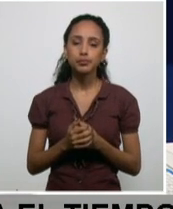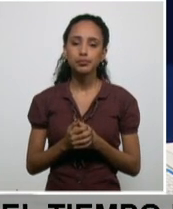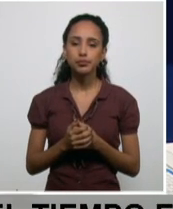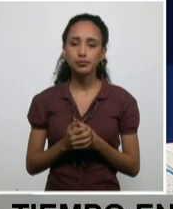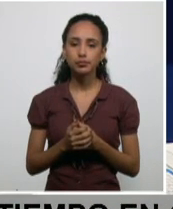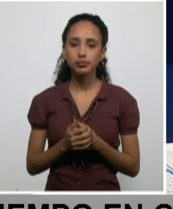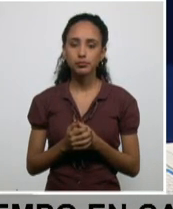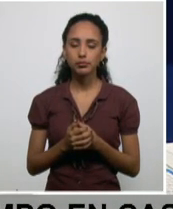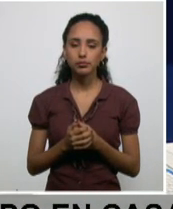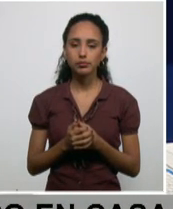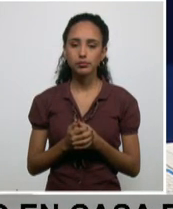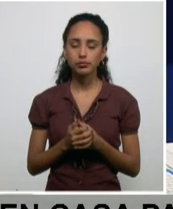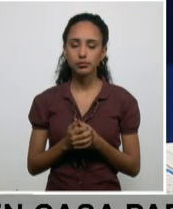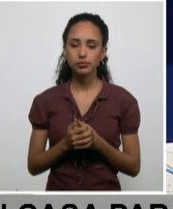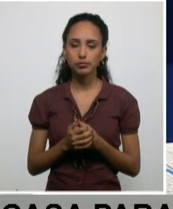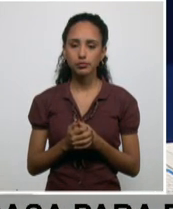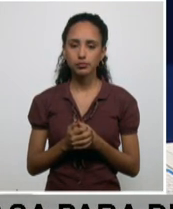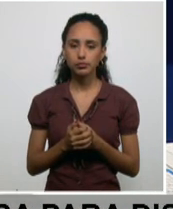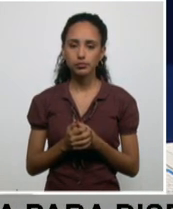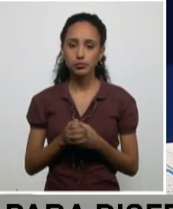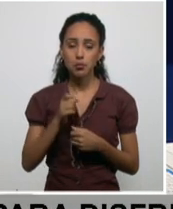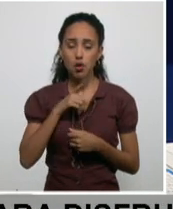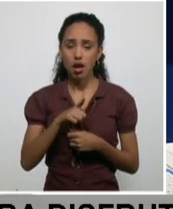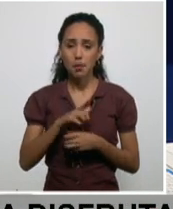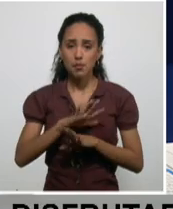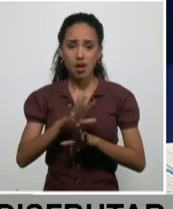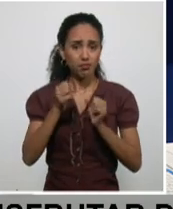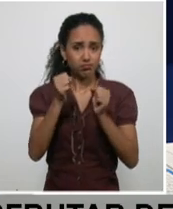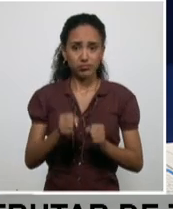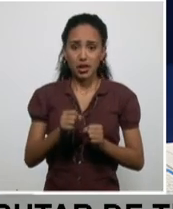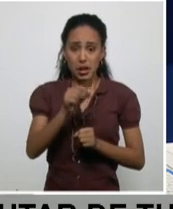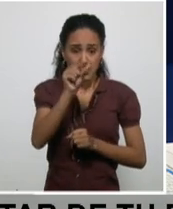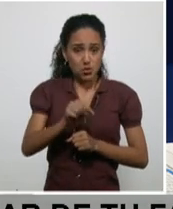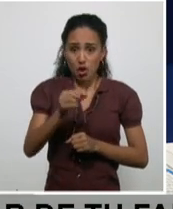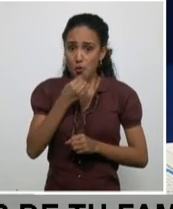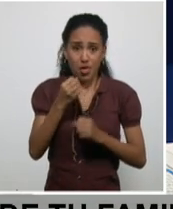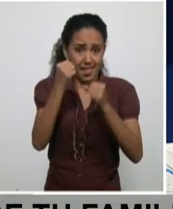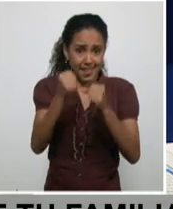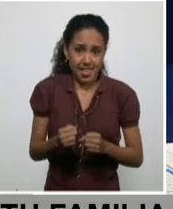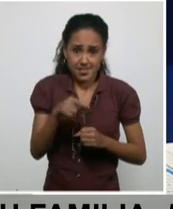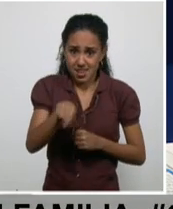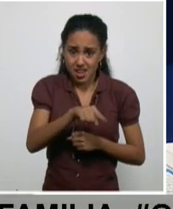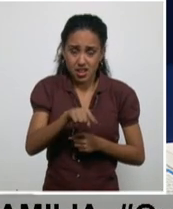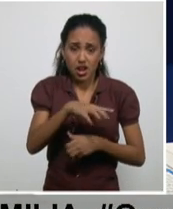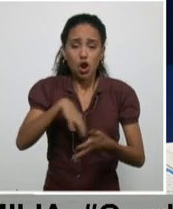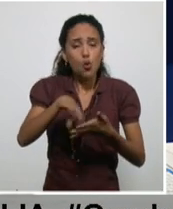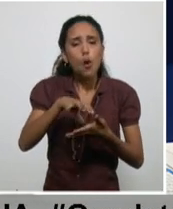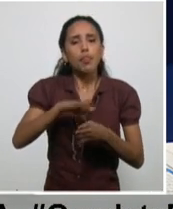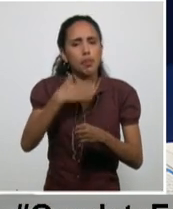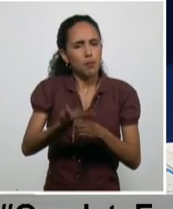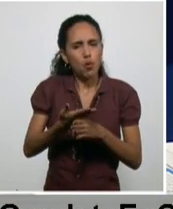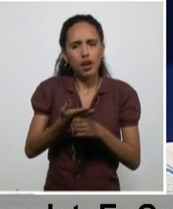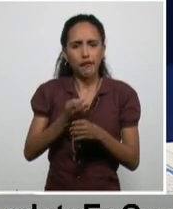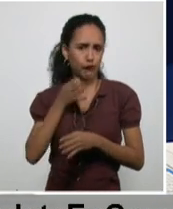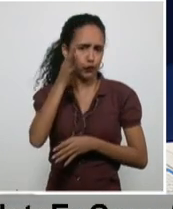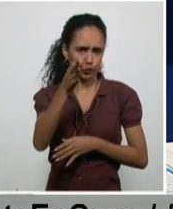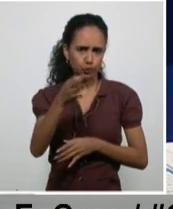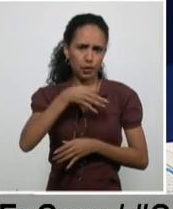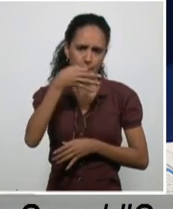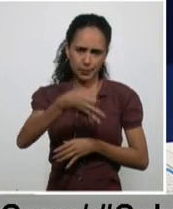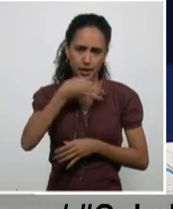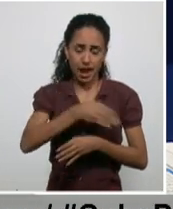se decretaría la cuarentena a la unidad o la inmovilidad penitenciaria según criterio epidemiológico. Reitero,